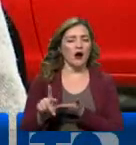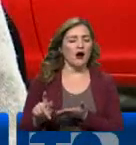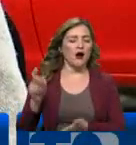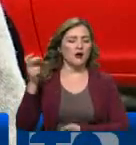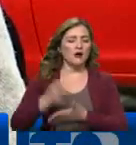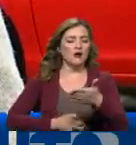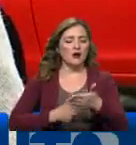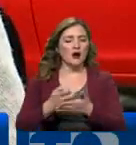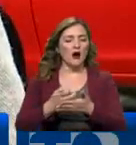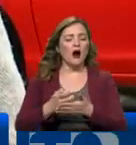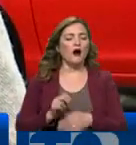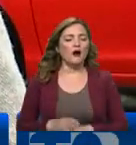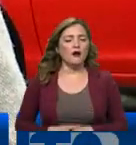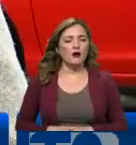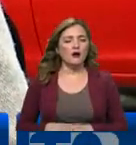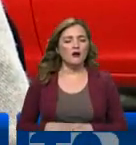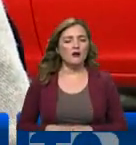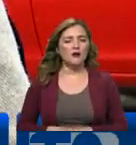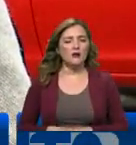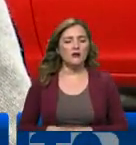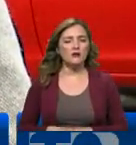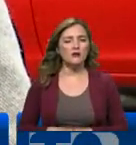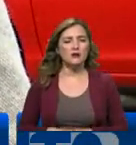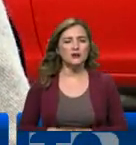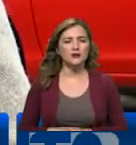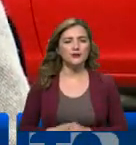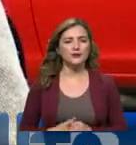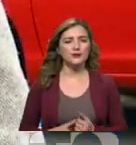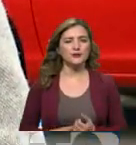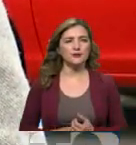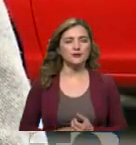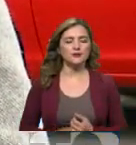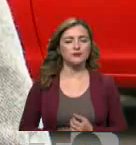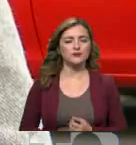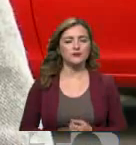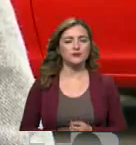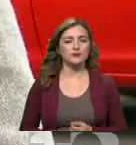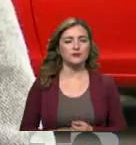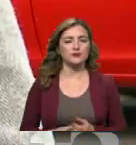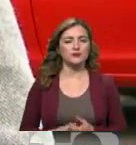con la sanción del Tribunal Contencioso Electoral. En Quito, María Gracia Acosta, 24 horas.